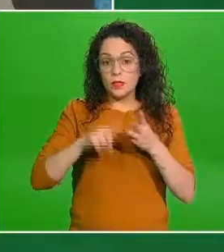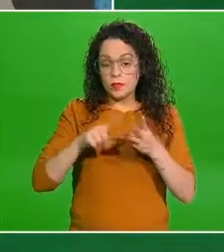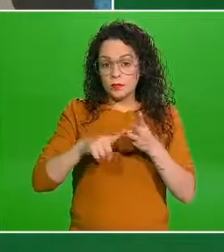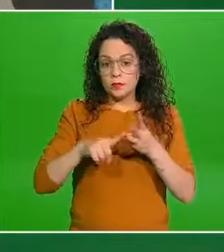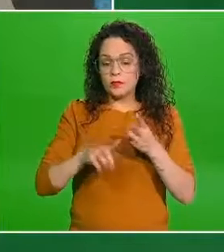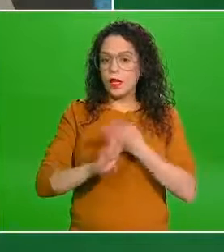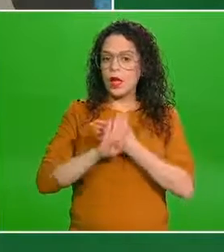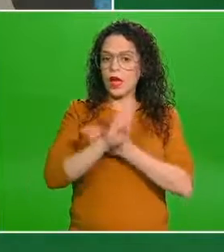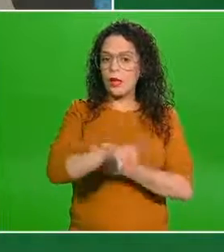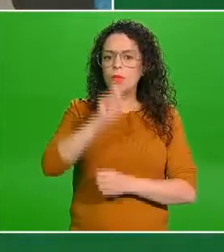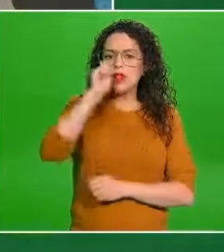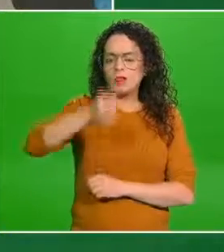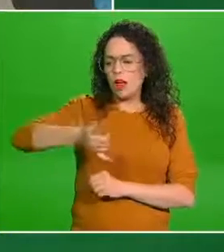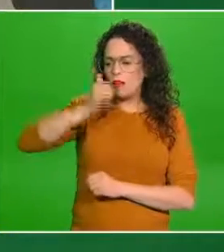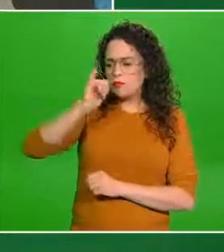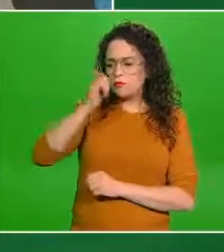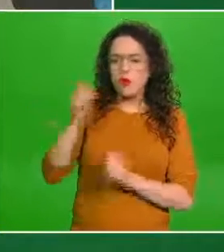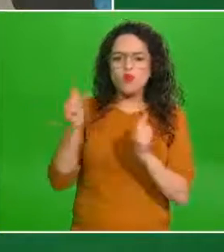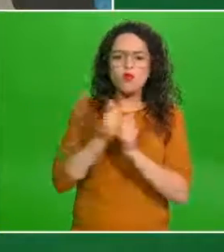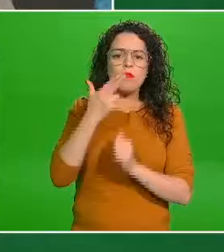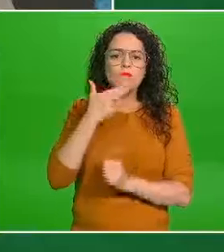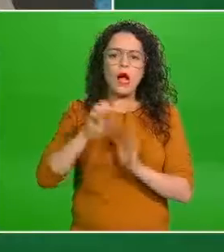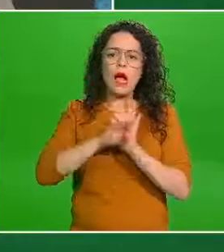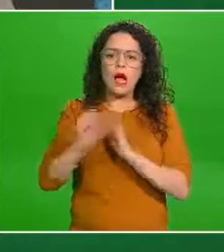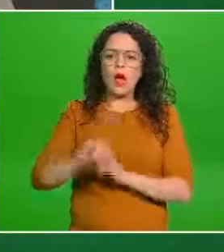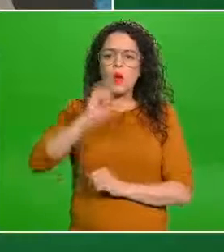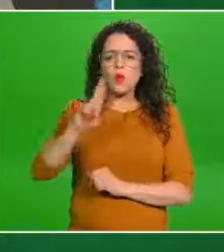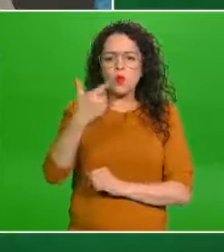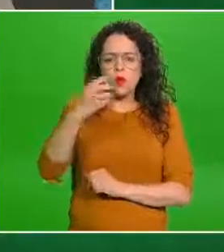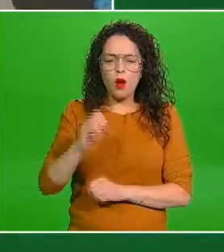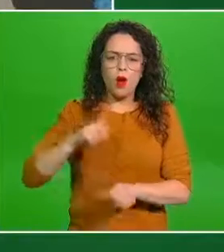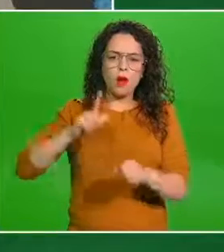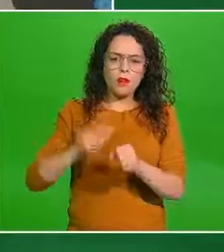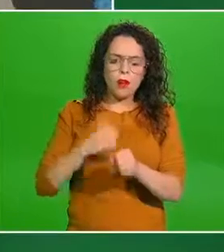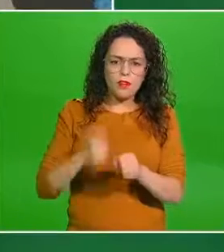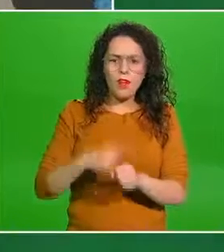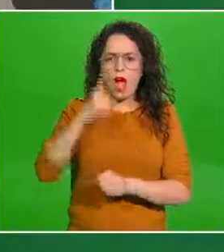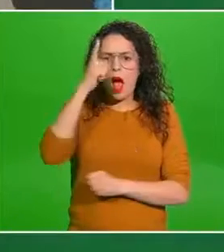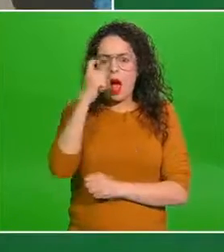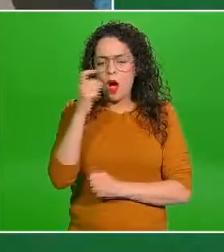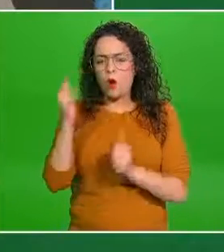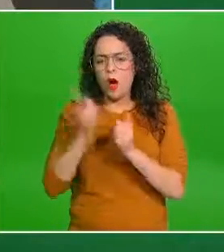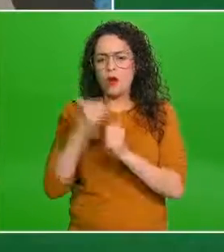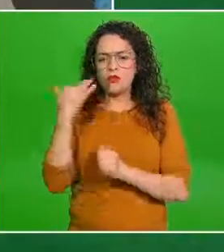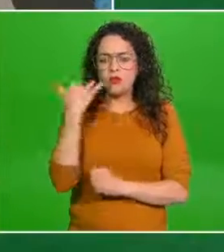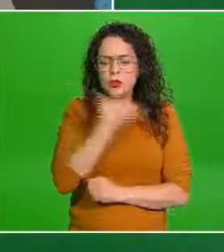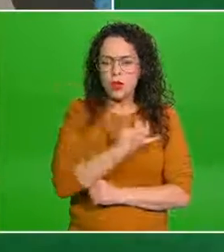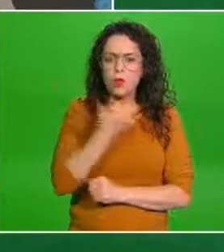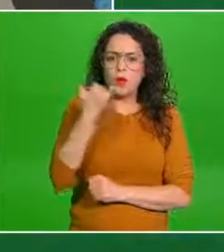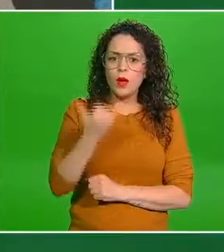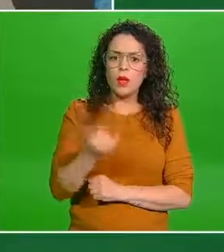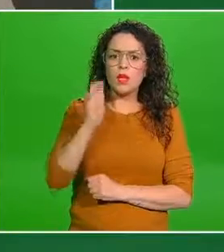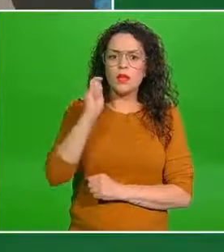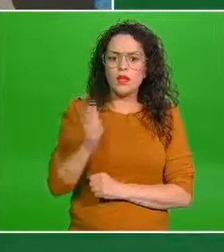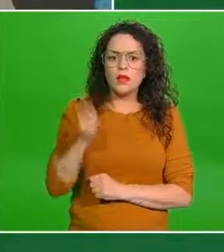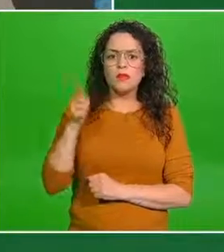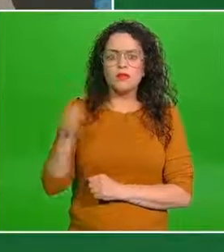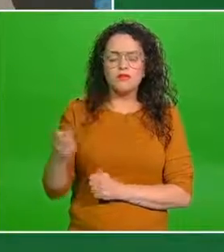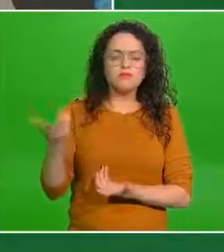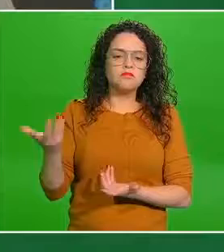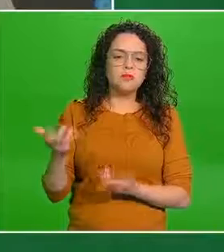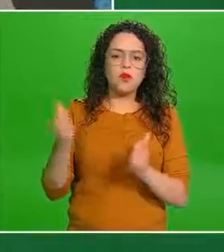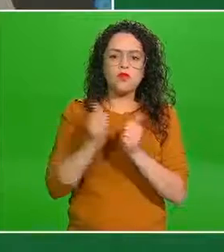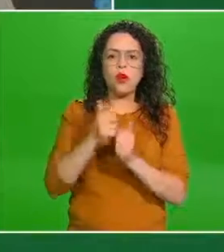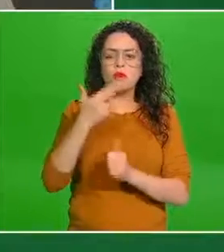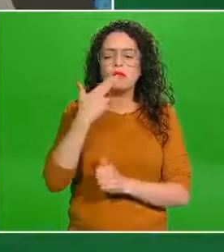tipo de bebidas azucaradas, como los jugos, los refrescos, las aguas saborizadas y los lácteos con azúcar.